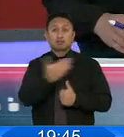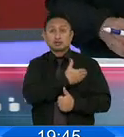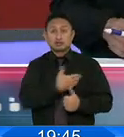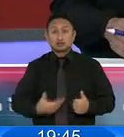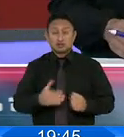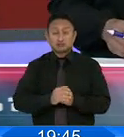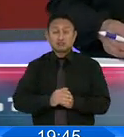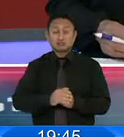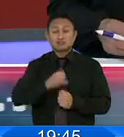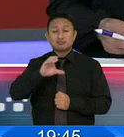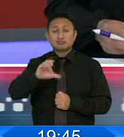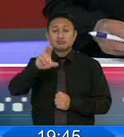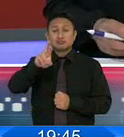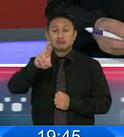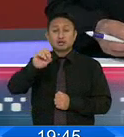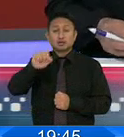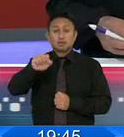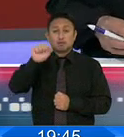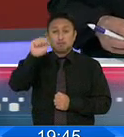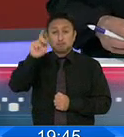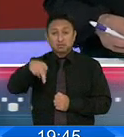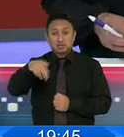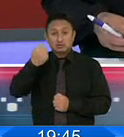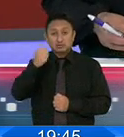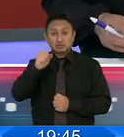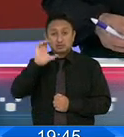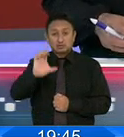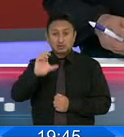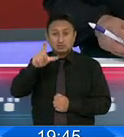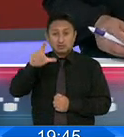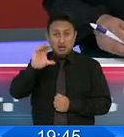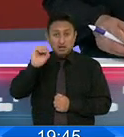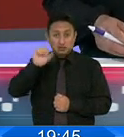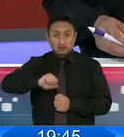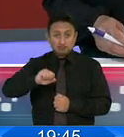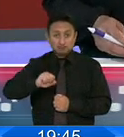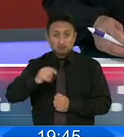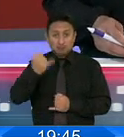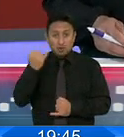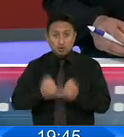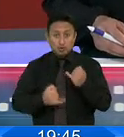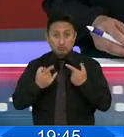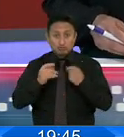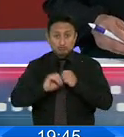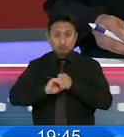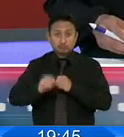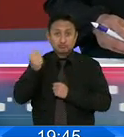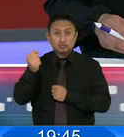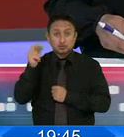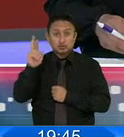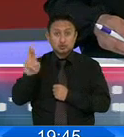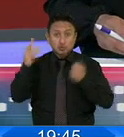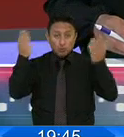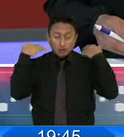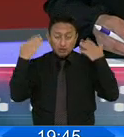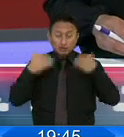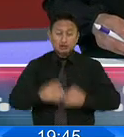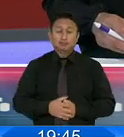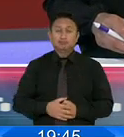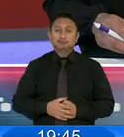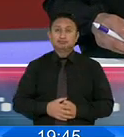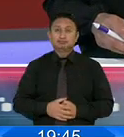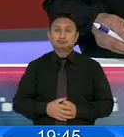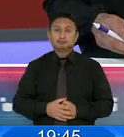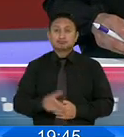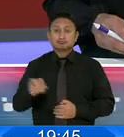Creo Partido Social Cristiano, Guillermo Lasso, realiza su cierre de campaña en el suroeste del puerto principal. Te